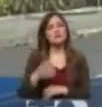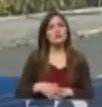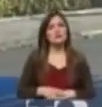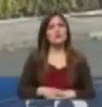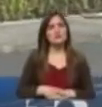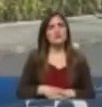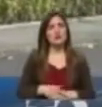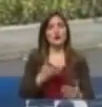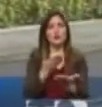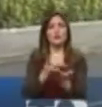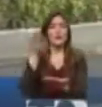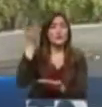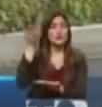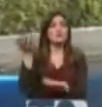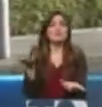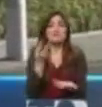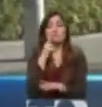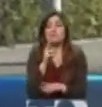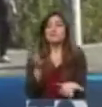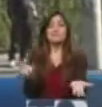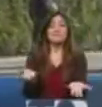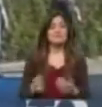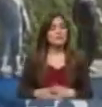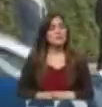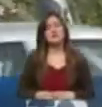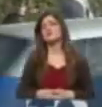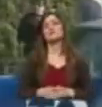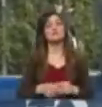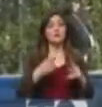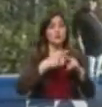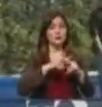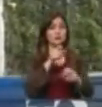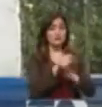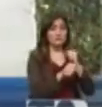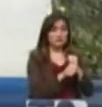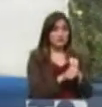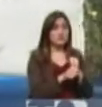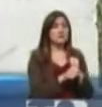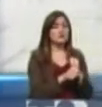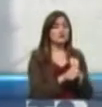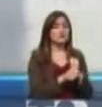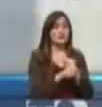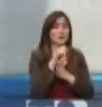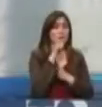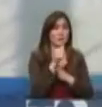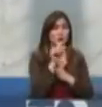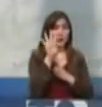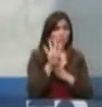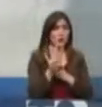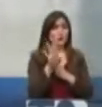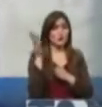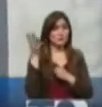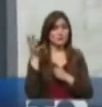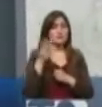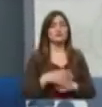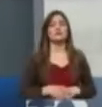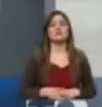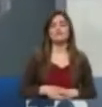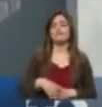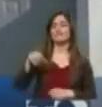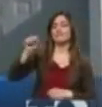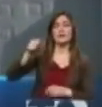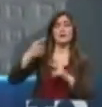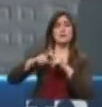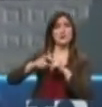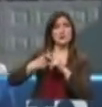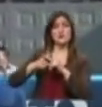la educación que ofrecieron? No se ve. ¿Empezaron este periodo lectivo con esta faltante? Sí, desde que se empezó el